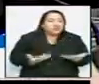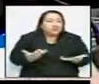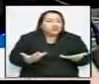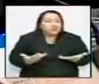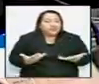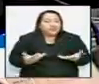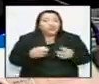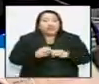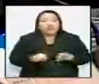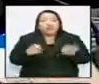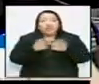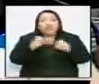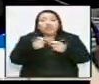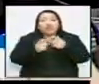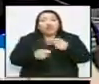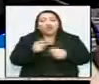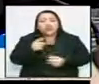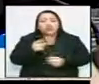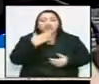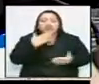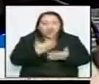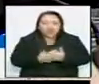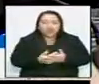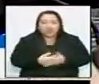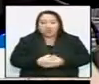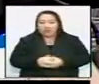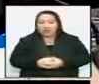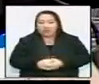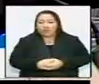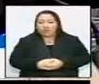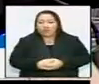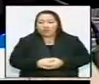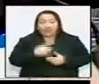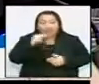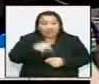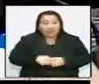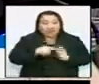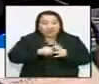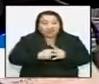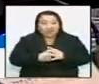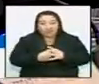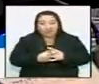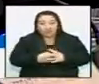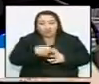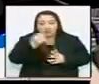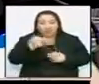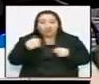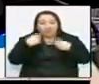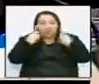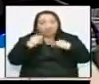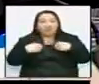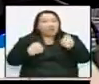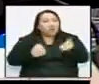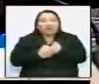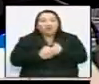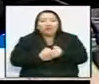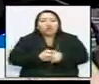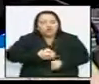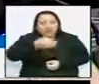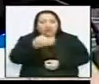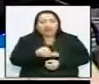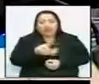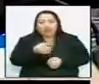importante su comentario, señor congresista, y le agradezco. Y desde ahí realmente ratifico mi apoyo y mi